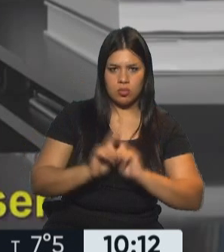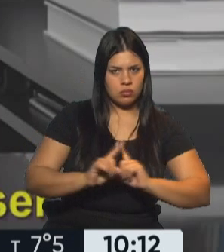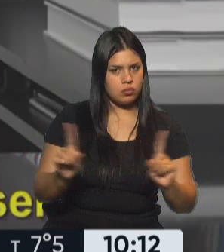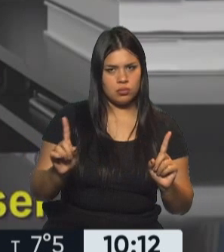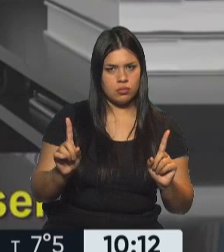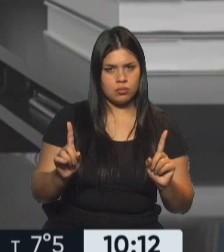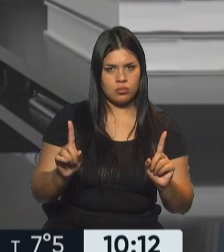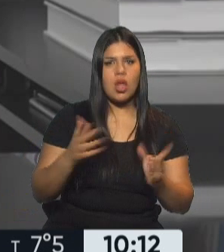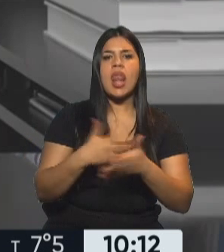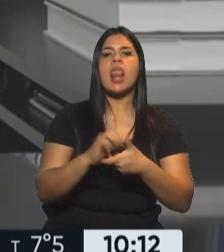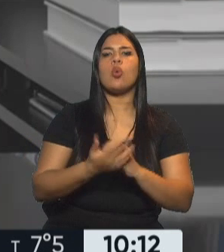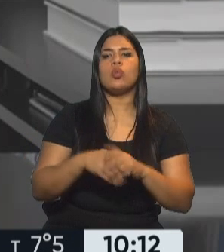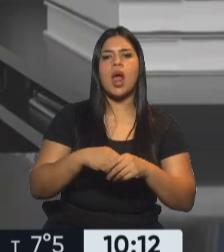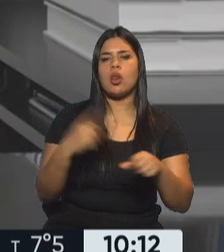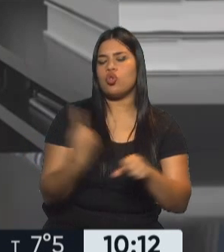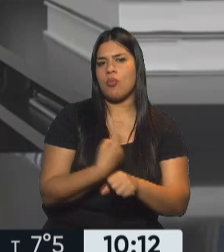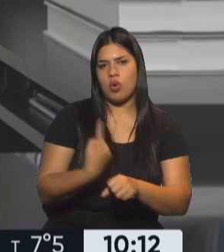ser neutral.